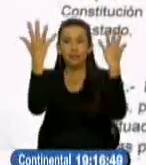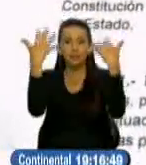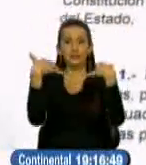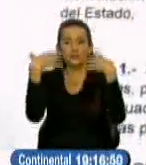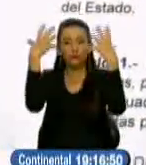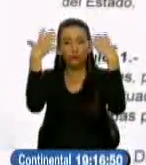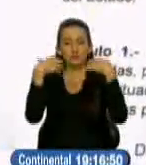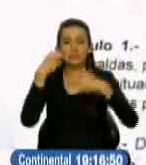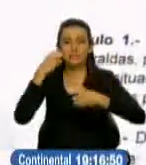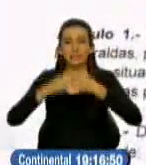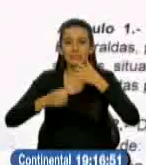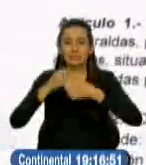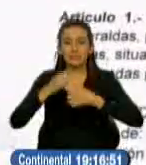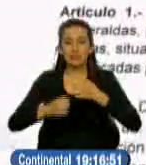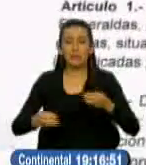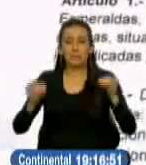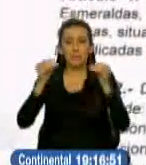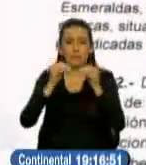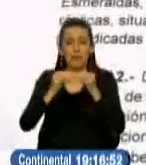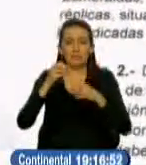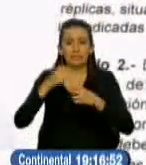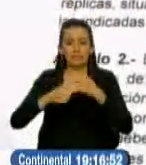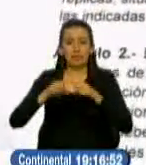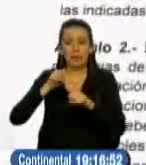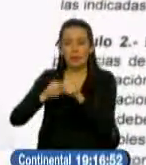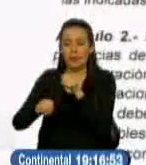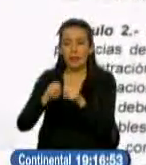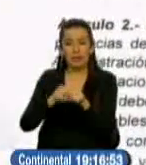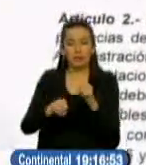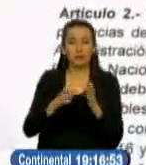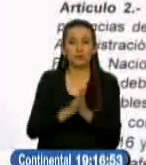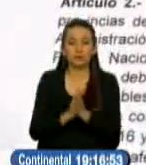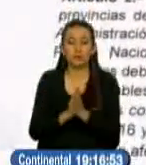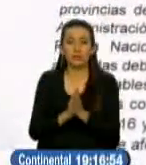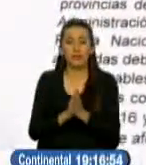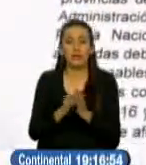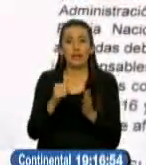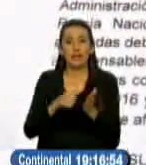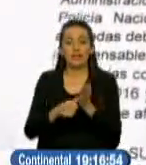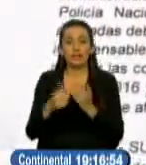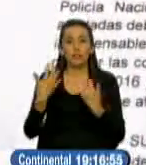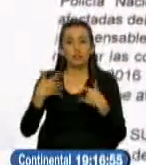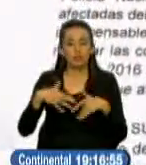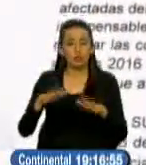El Ministerio de Seguridad, a través de un informe, establece que todavía quedan